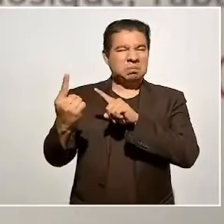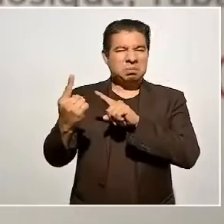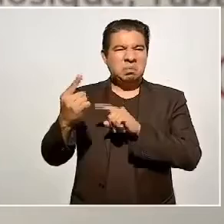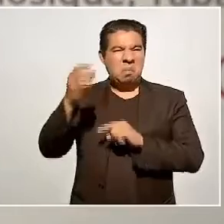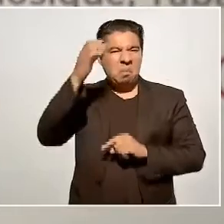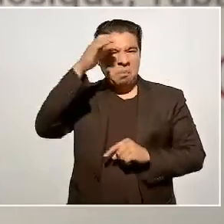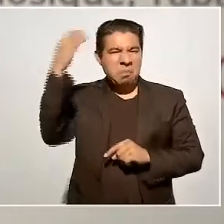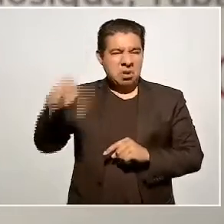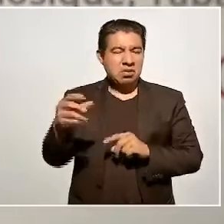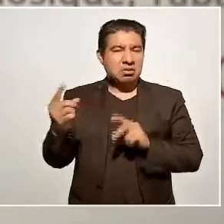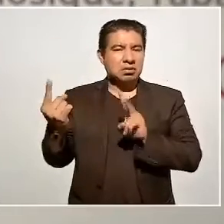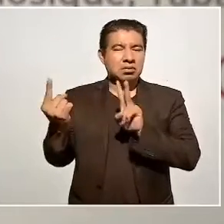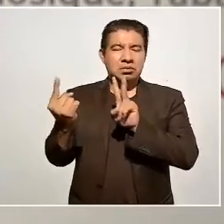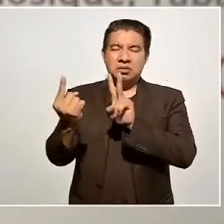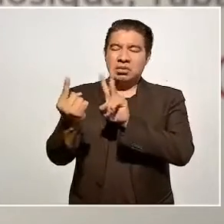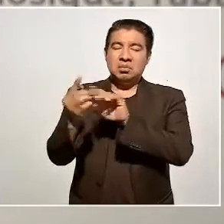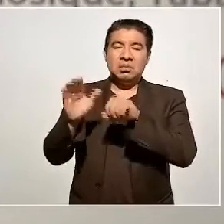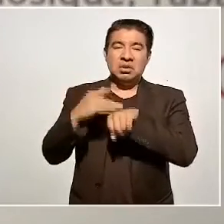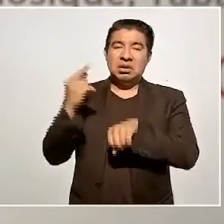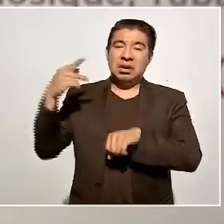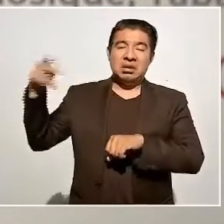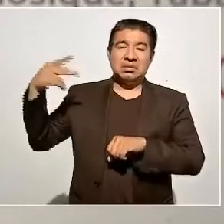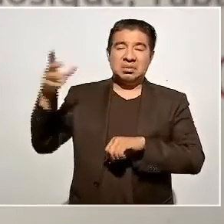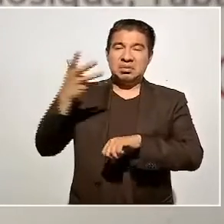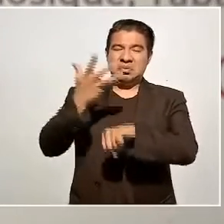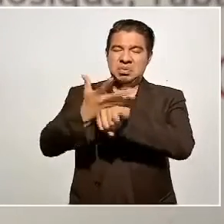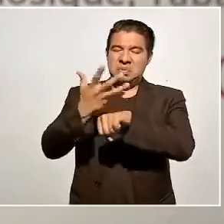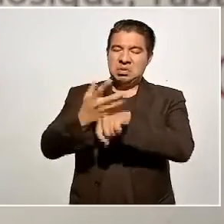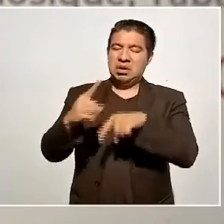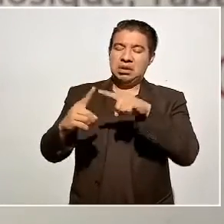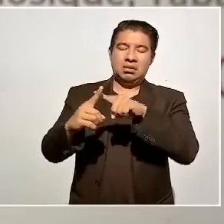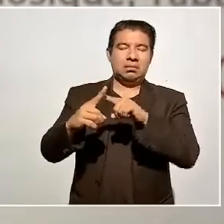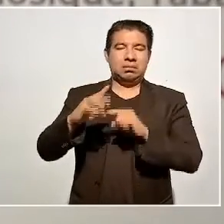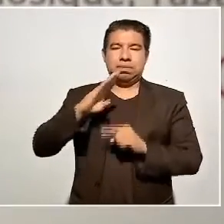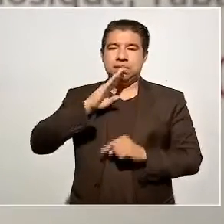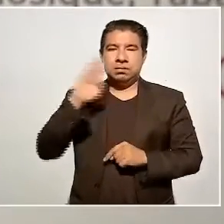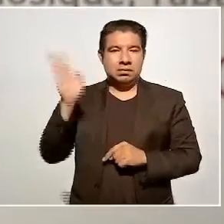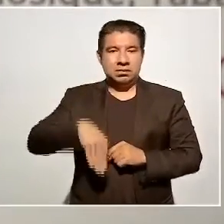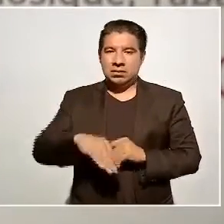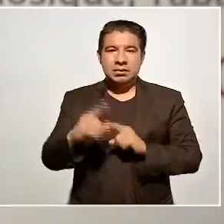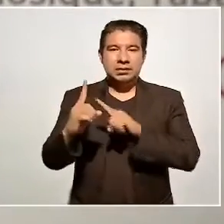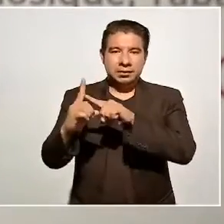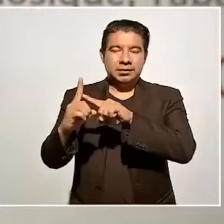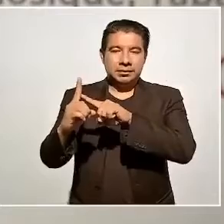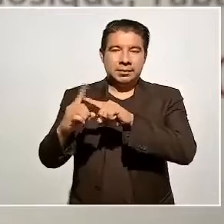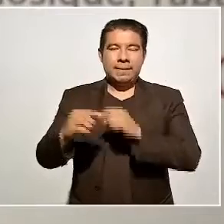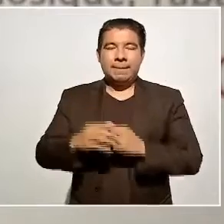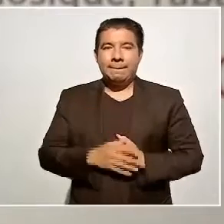que ha tenido Estados Unidos en México.